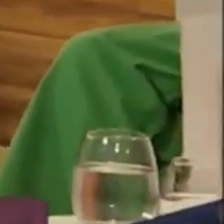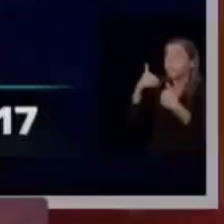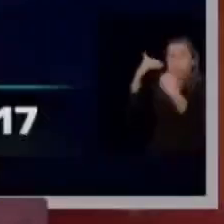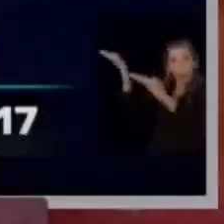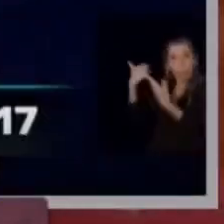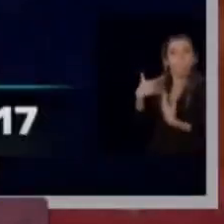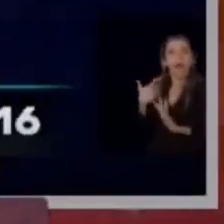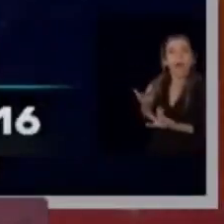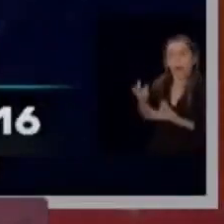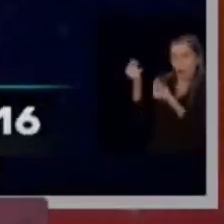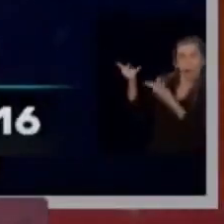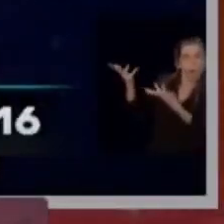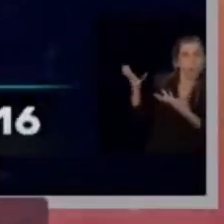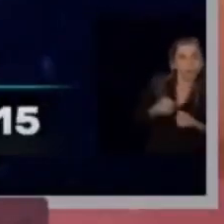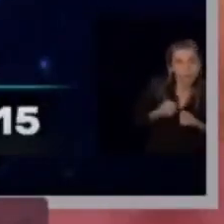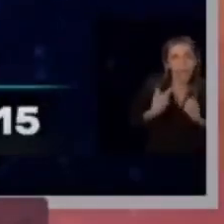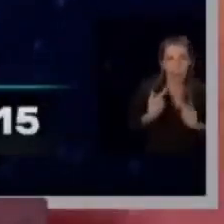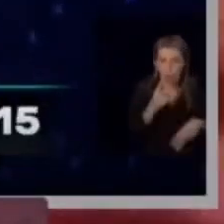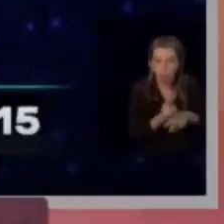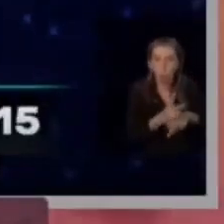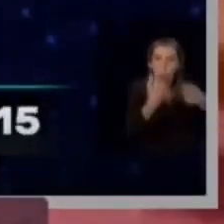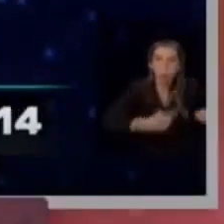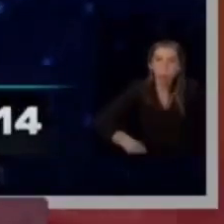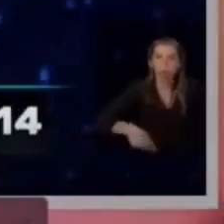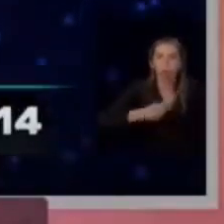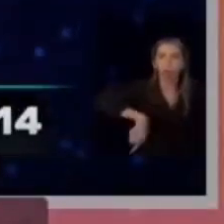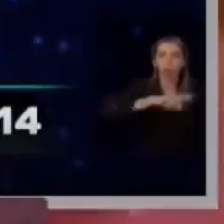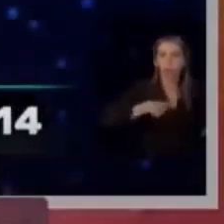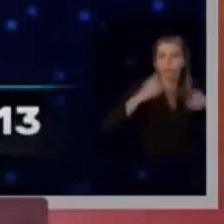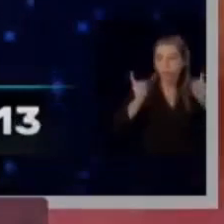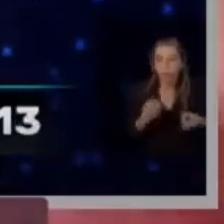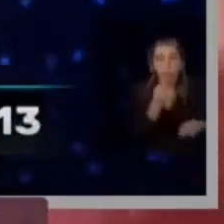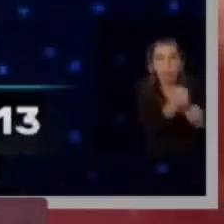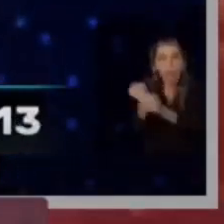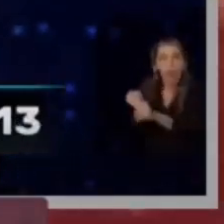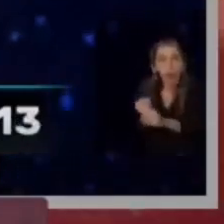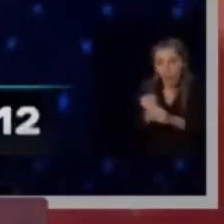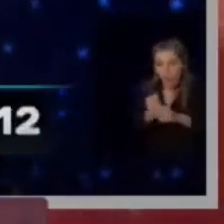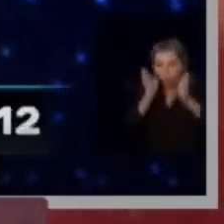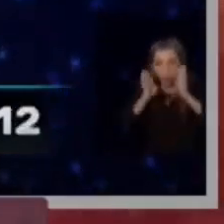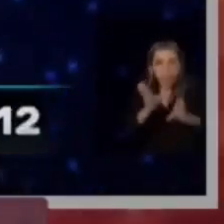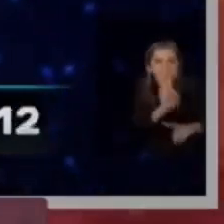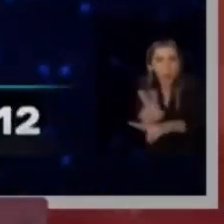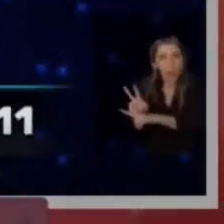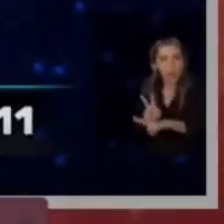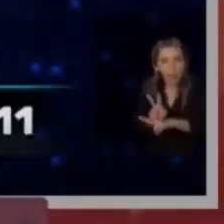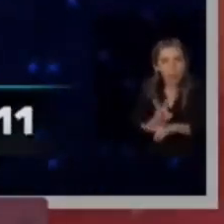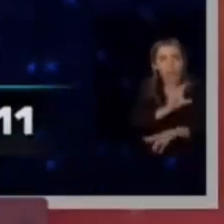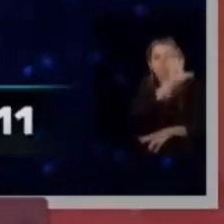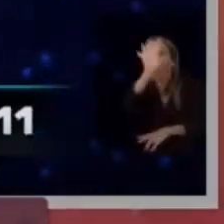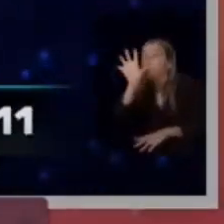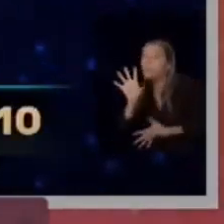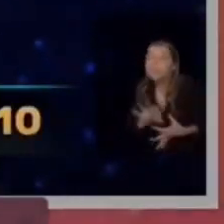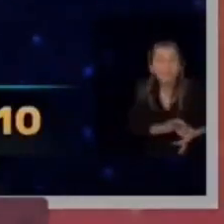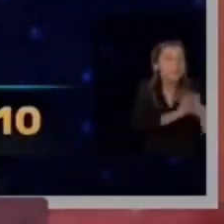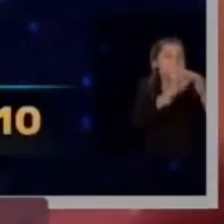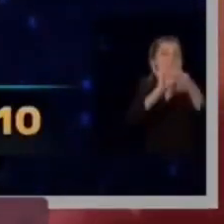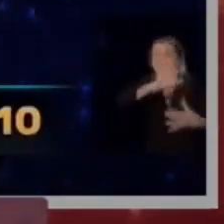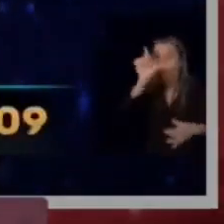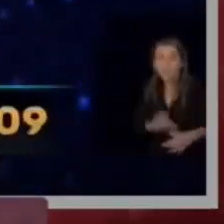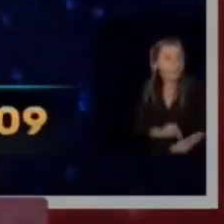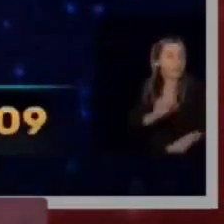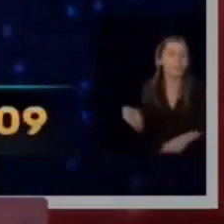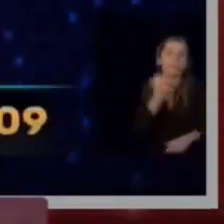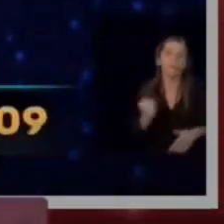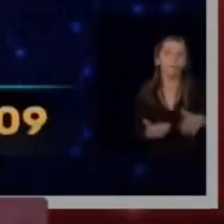Miriam Bregman y Juan Schiaretti era todo ganancia, 100% ganancia. Pero Estuvo el que muy más bien Miriam ponía en Bregman, ¿eh? juego, ¿eh? Muy bien Miriam Muy